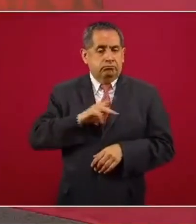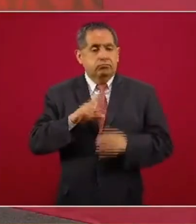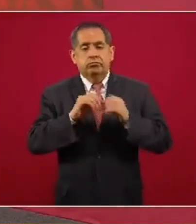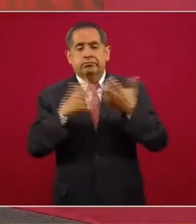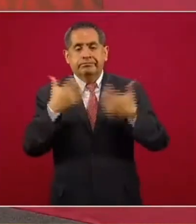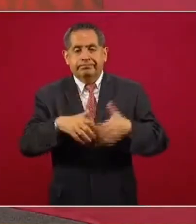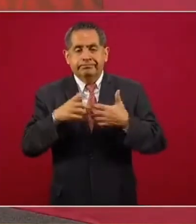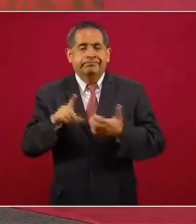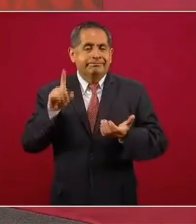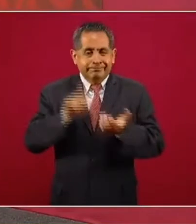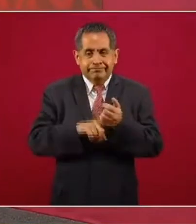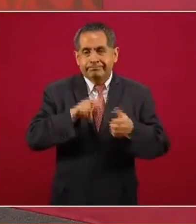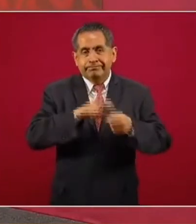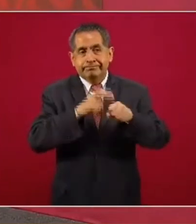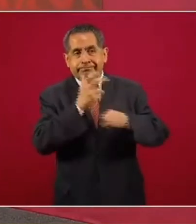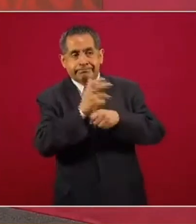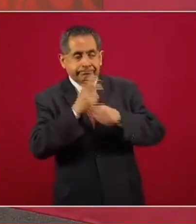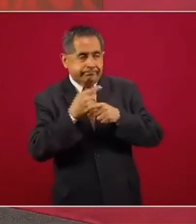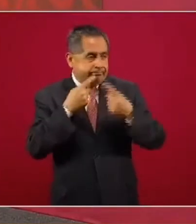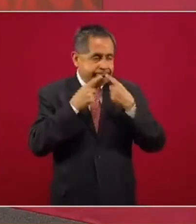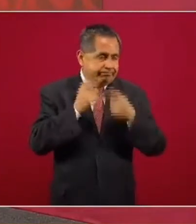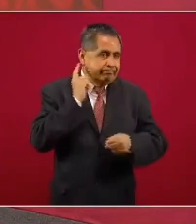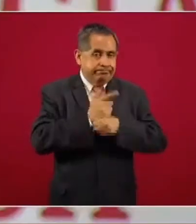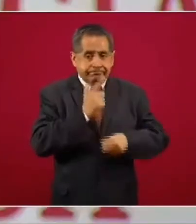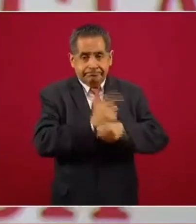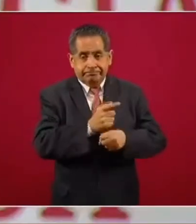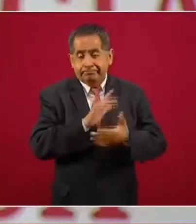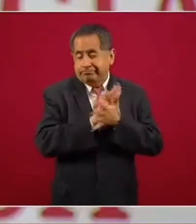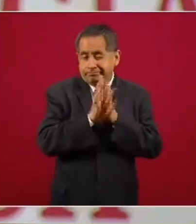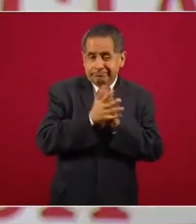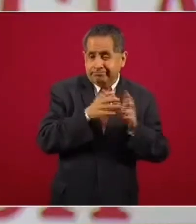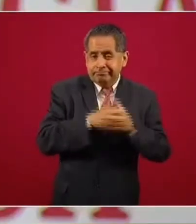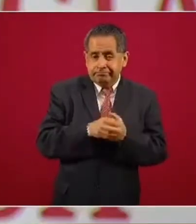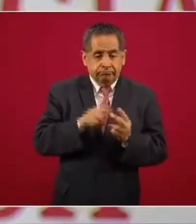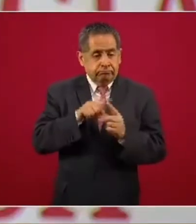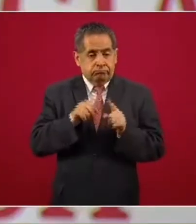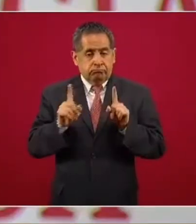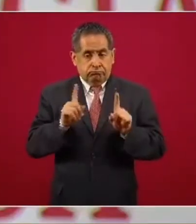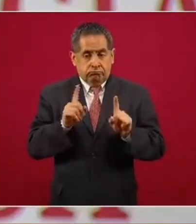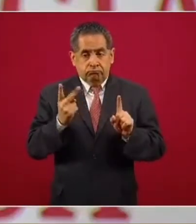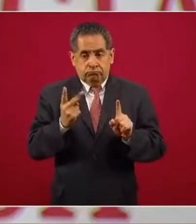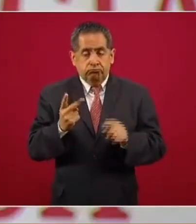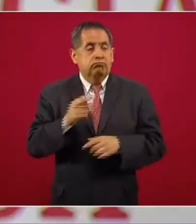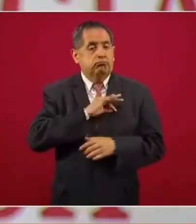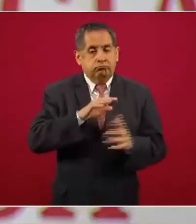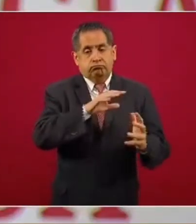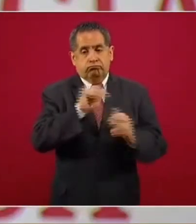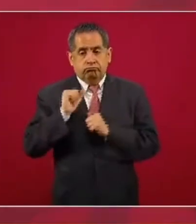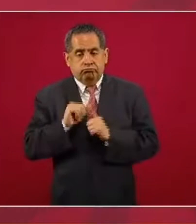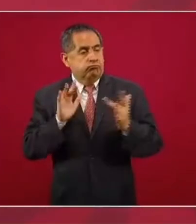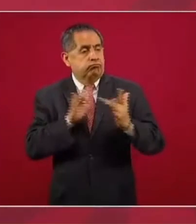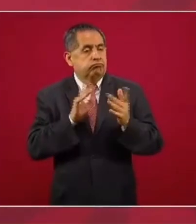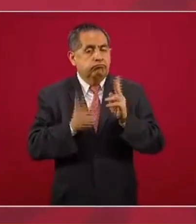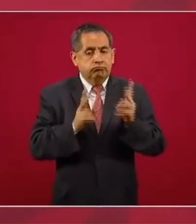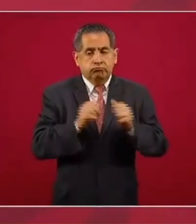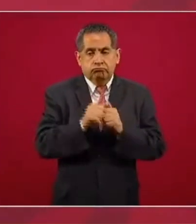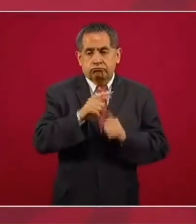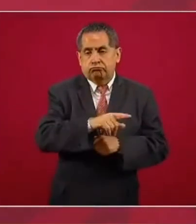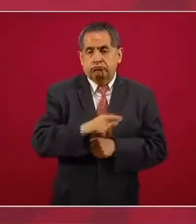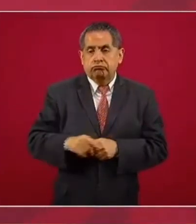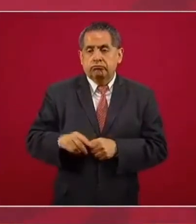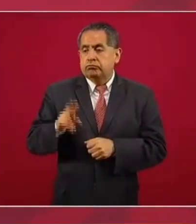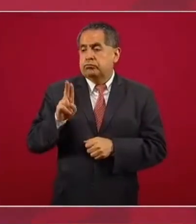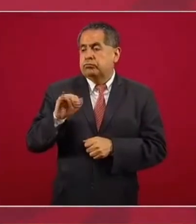ellos en los Estados Unidos, en territorio de los Estados Unidos. Entonces, esas dos cosas las estamos trabajando ¿con quién? Con la Unidad de